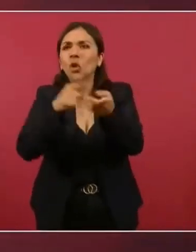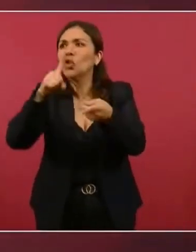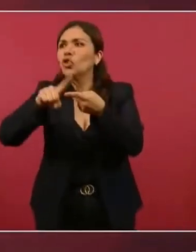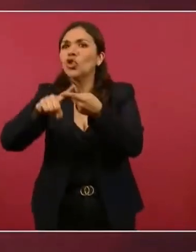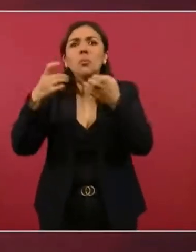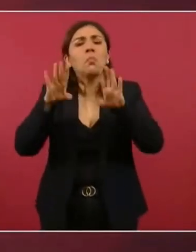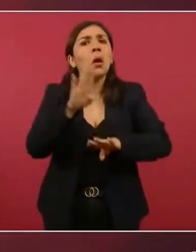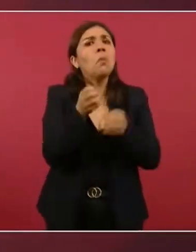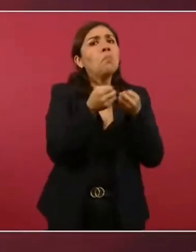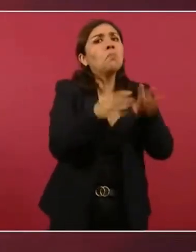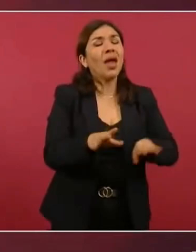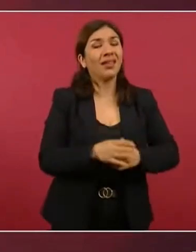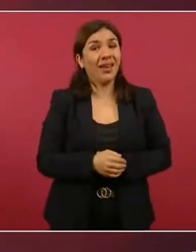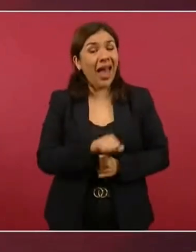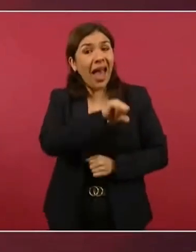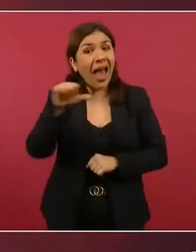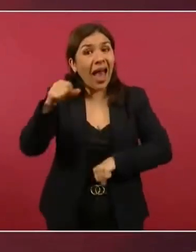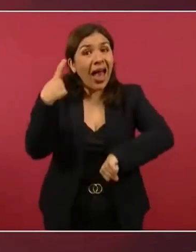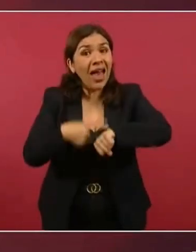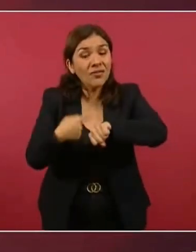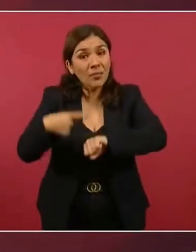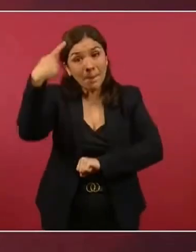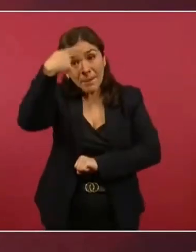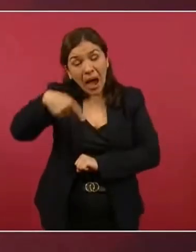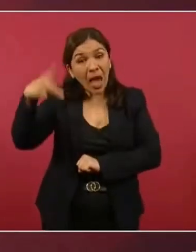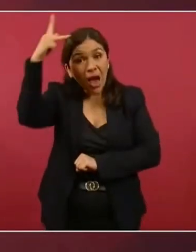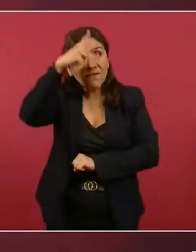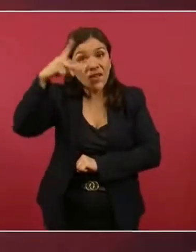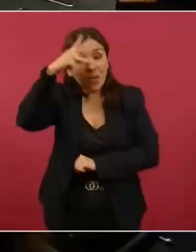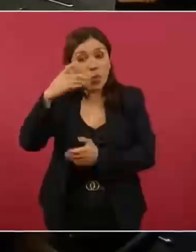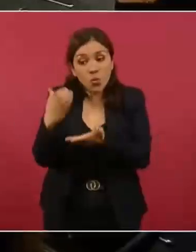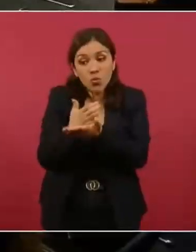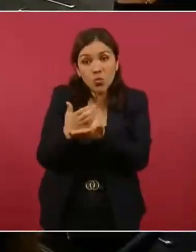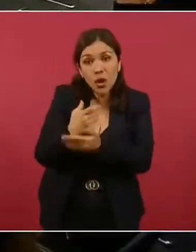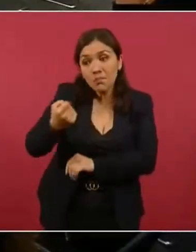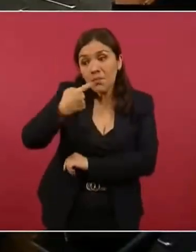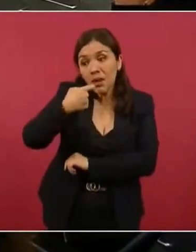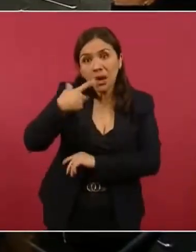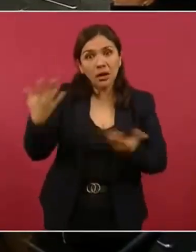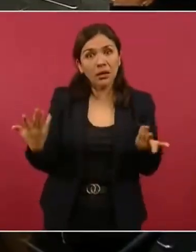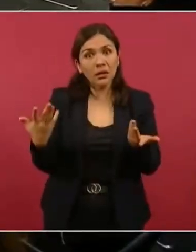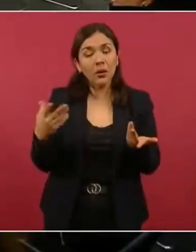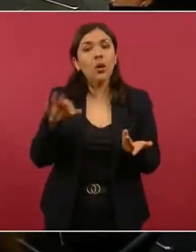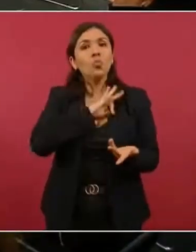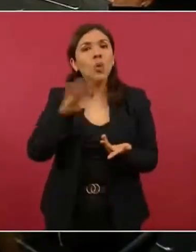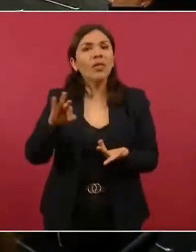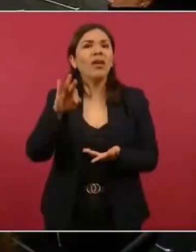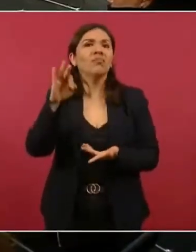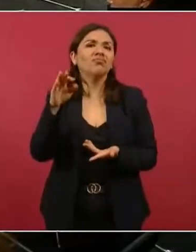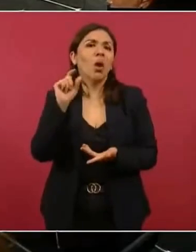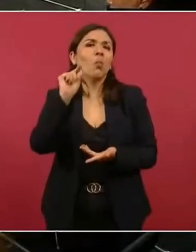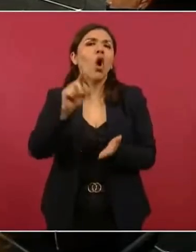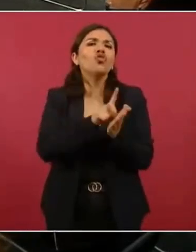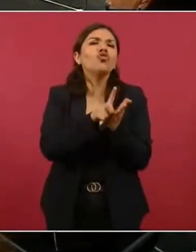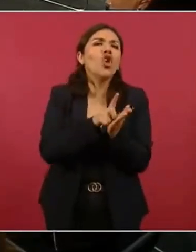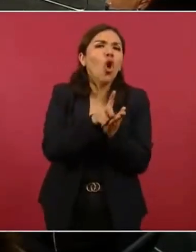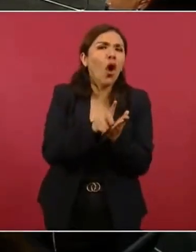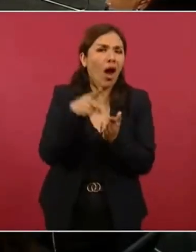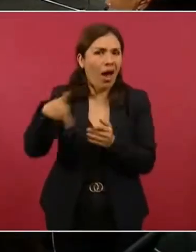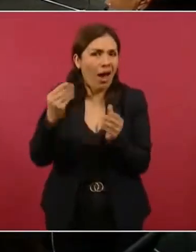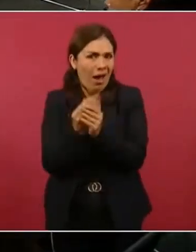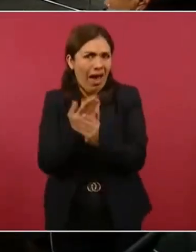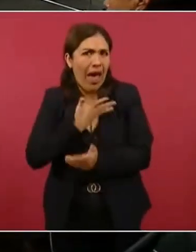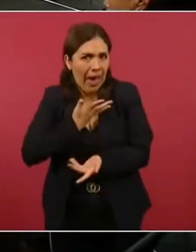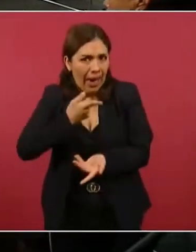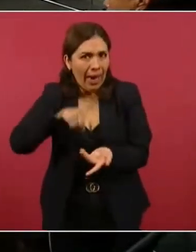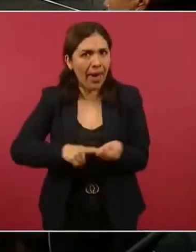de psicofármacos, es decir, medicamentos donde algunos de ellos pueden ser estupefacientes. Y esto,